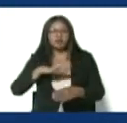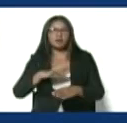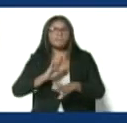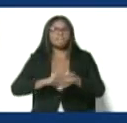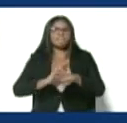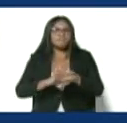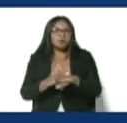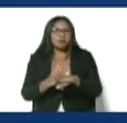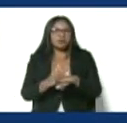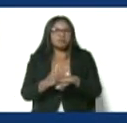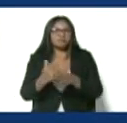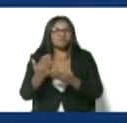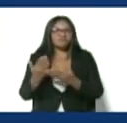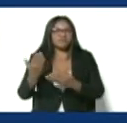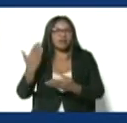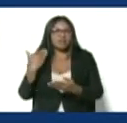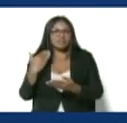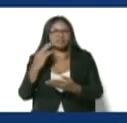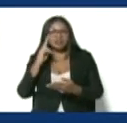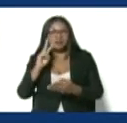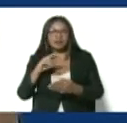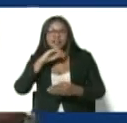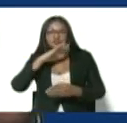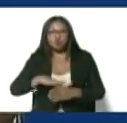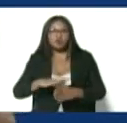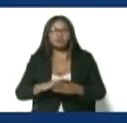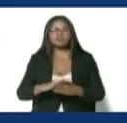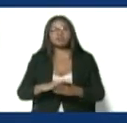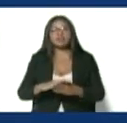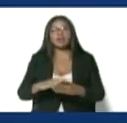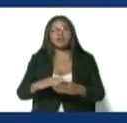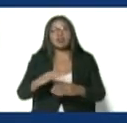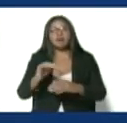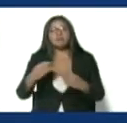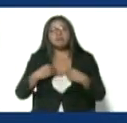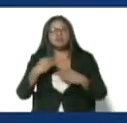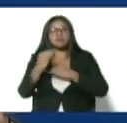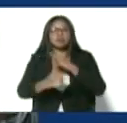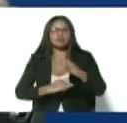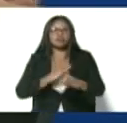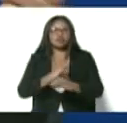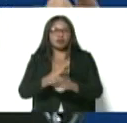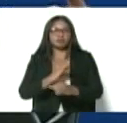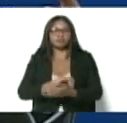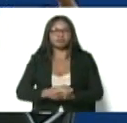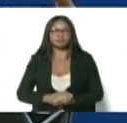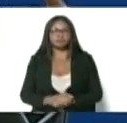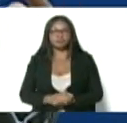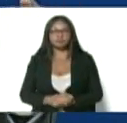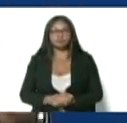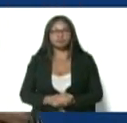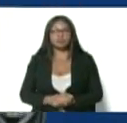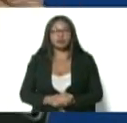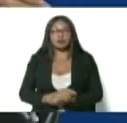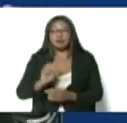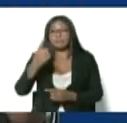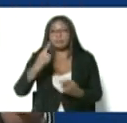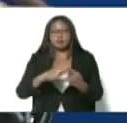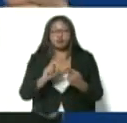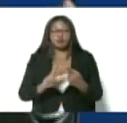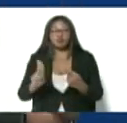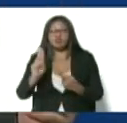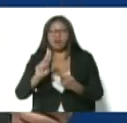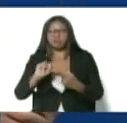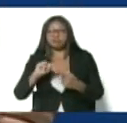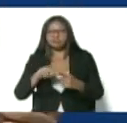que tiene el narcotráfico en la vida internacional primero es utilizado con un